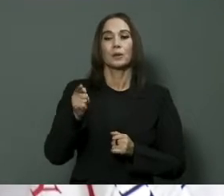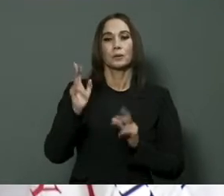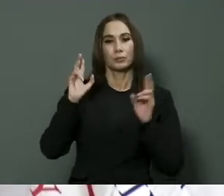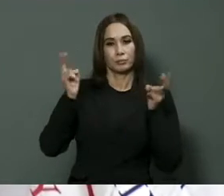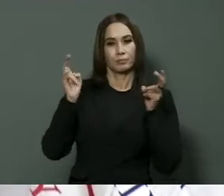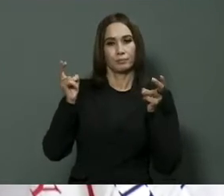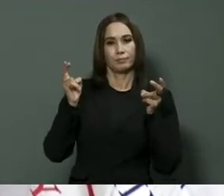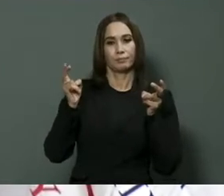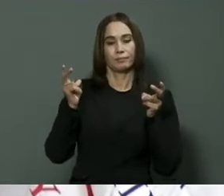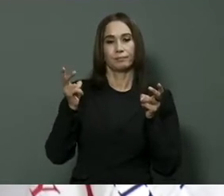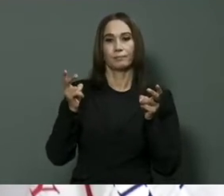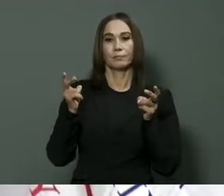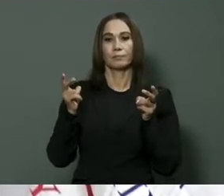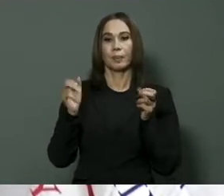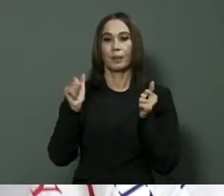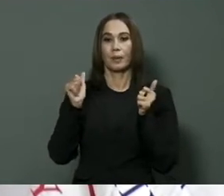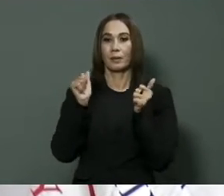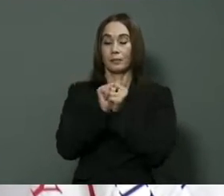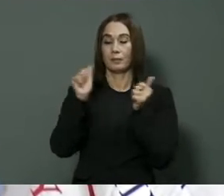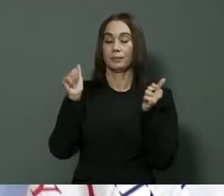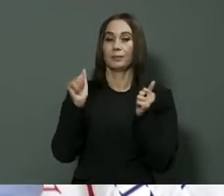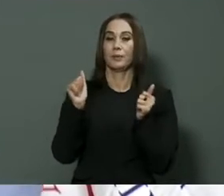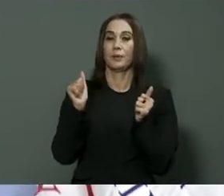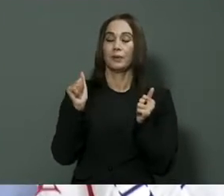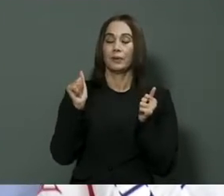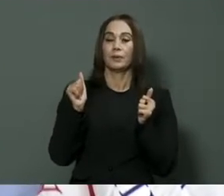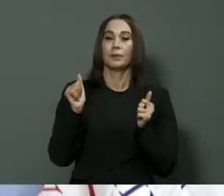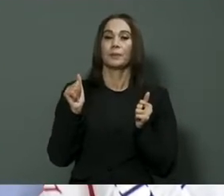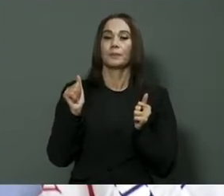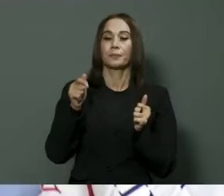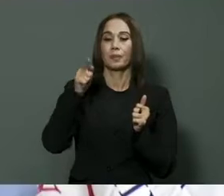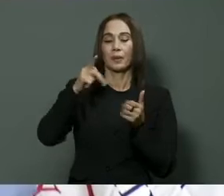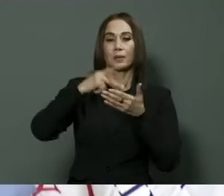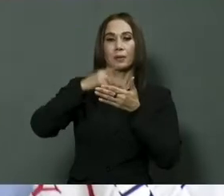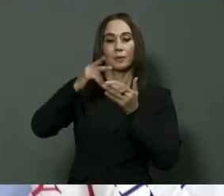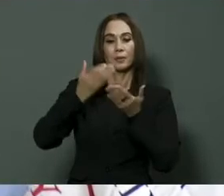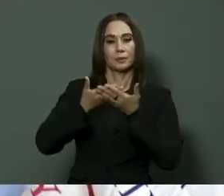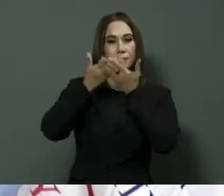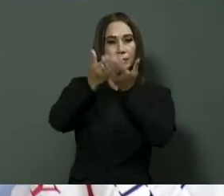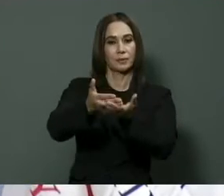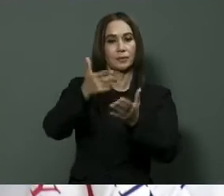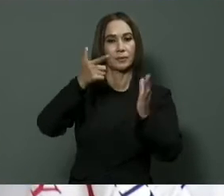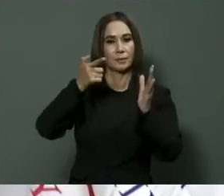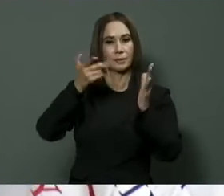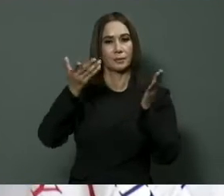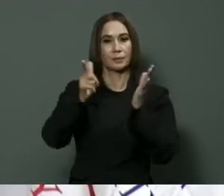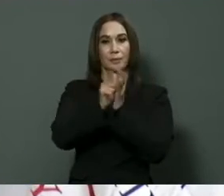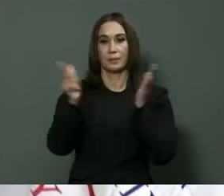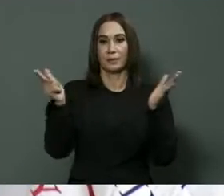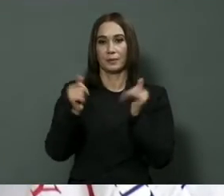paréntesis en el impacto que ha provocado ese plan de entrega de armas de fuego.